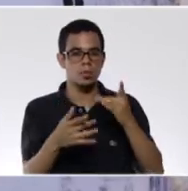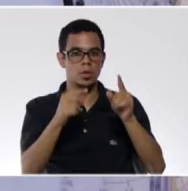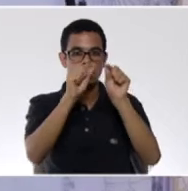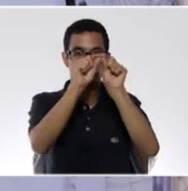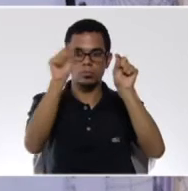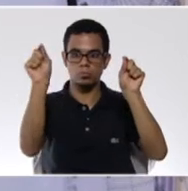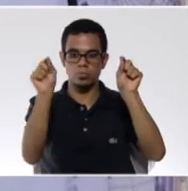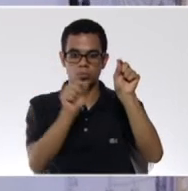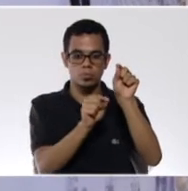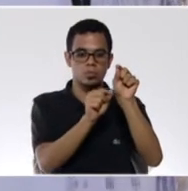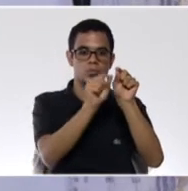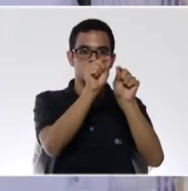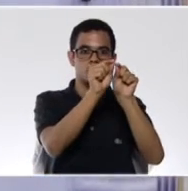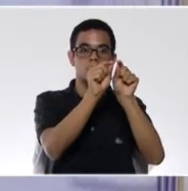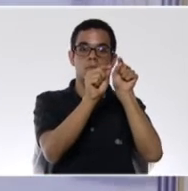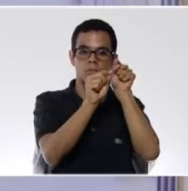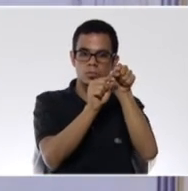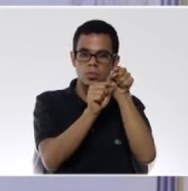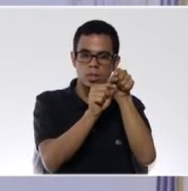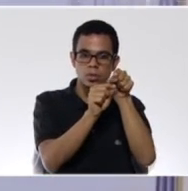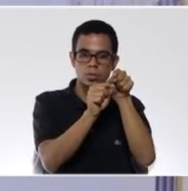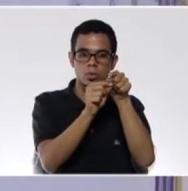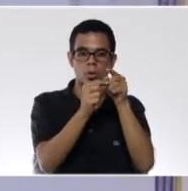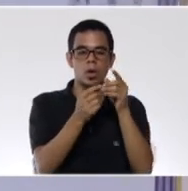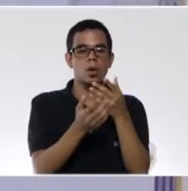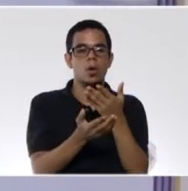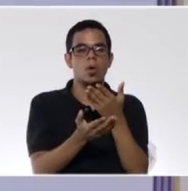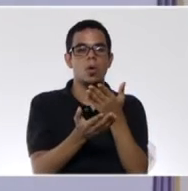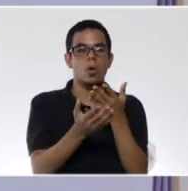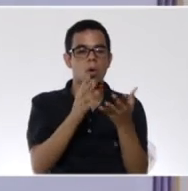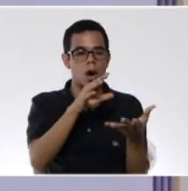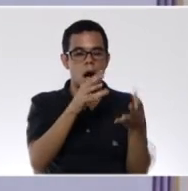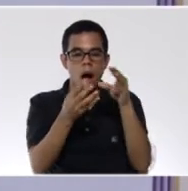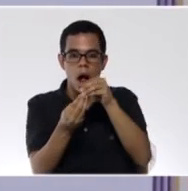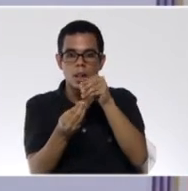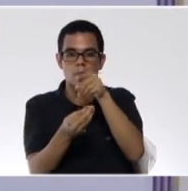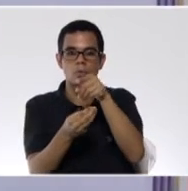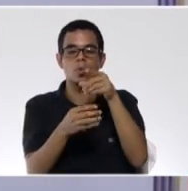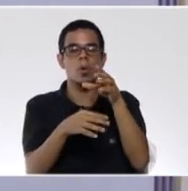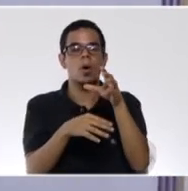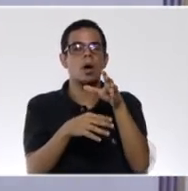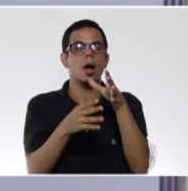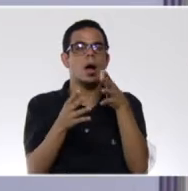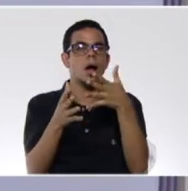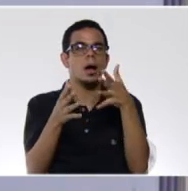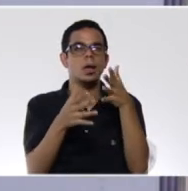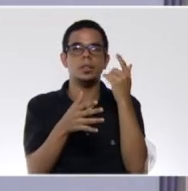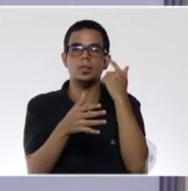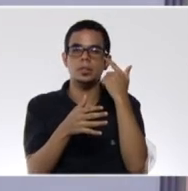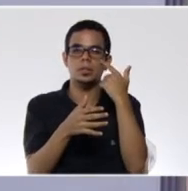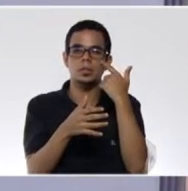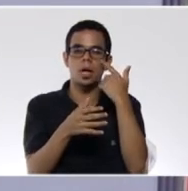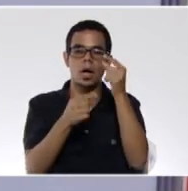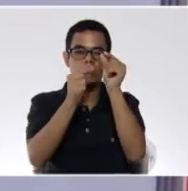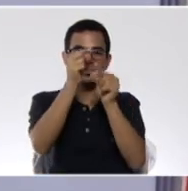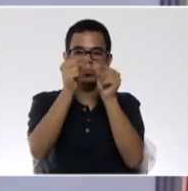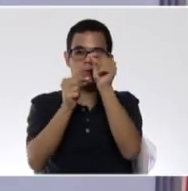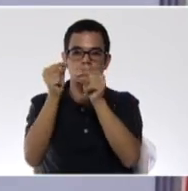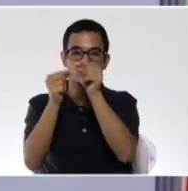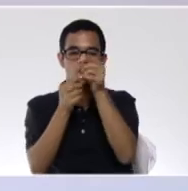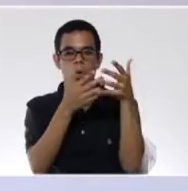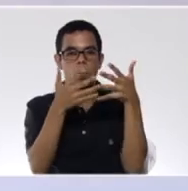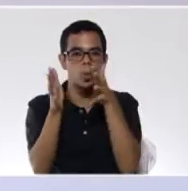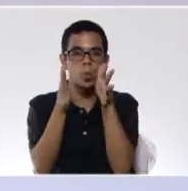y los aplicó esos conocimientos también a la música, a las campanas de viento. Es decir,